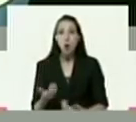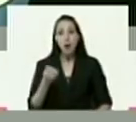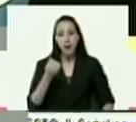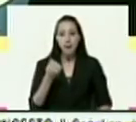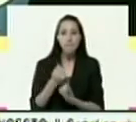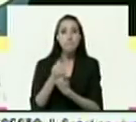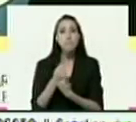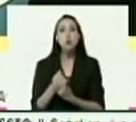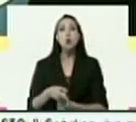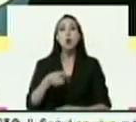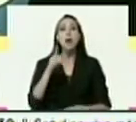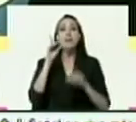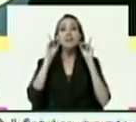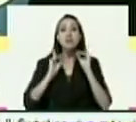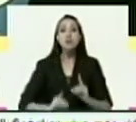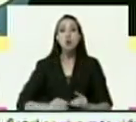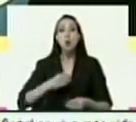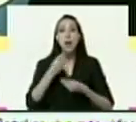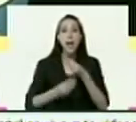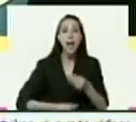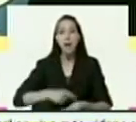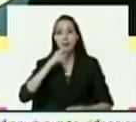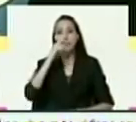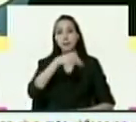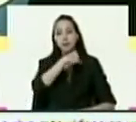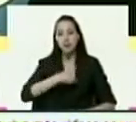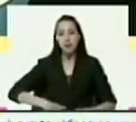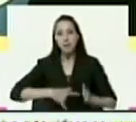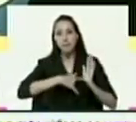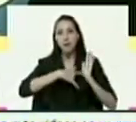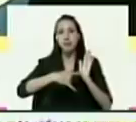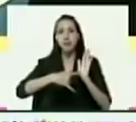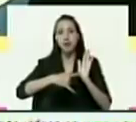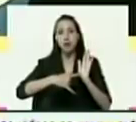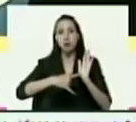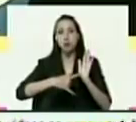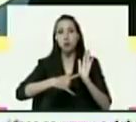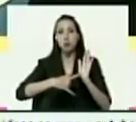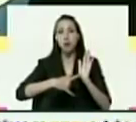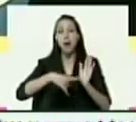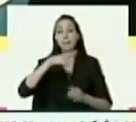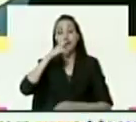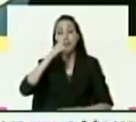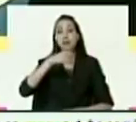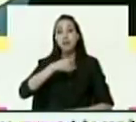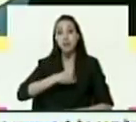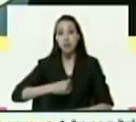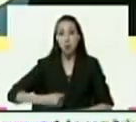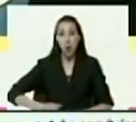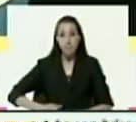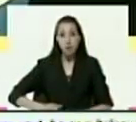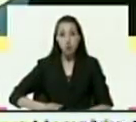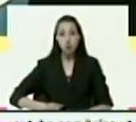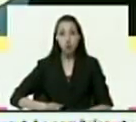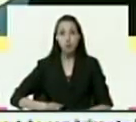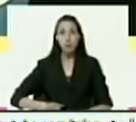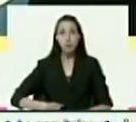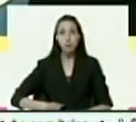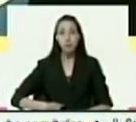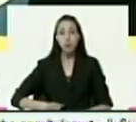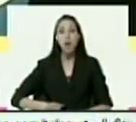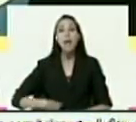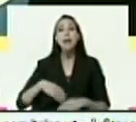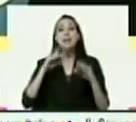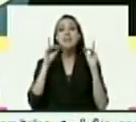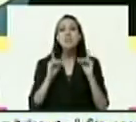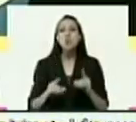que el presidente le haya presentado, el presidente de la República. Y es que esa decisión que